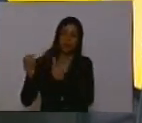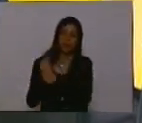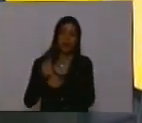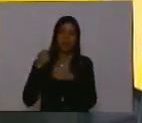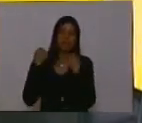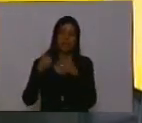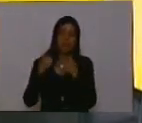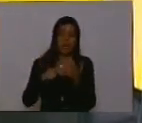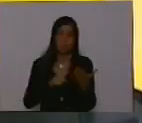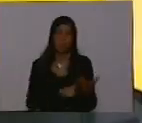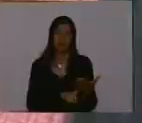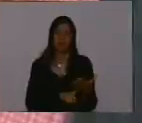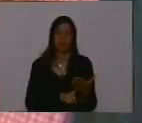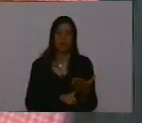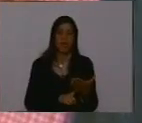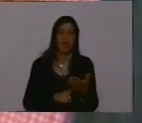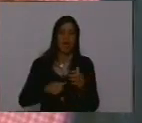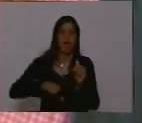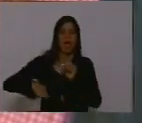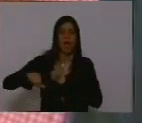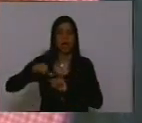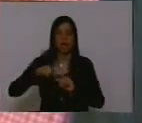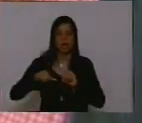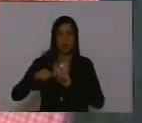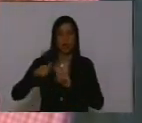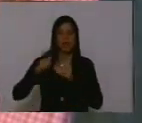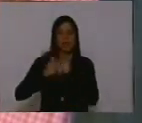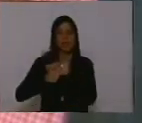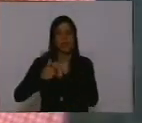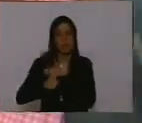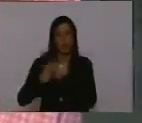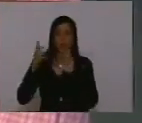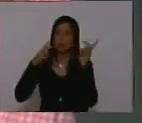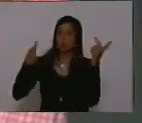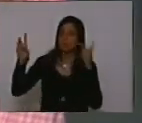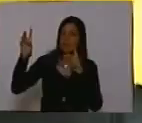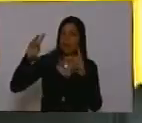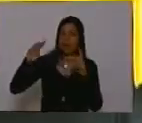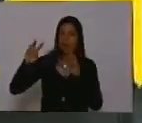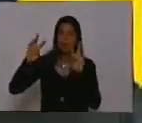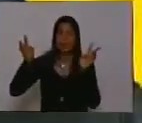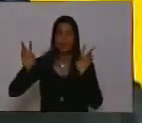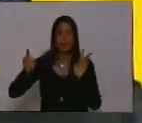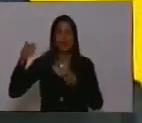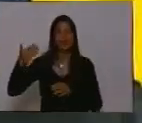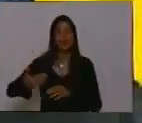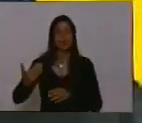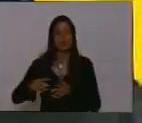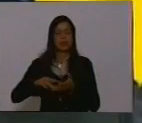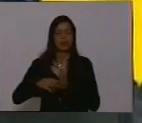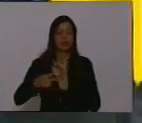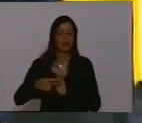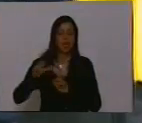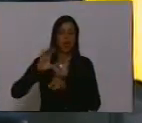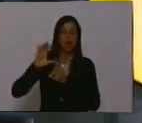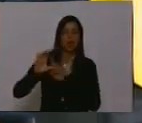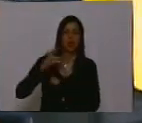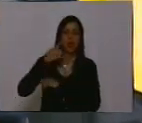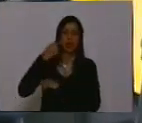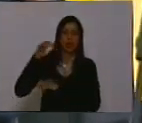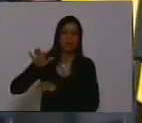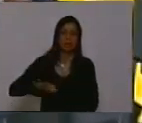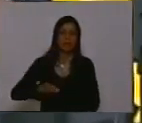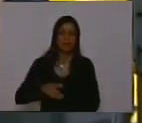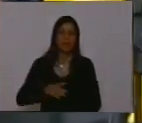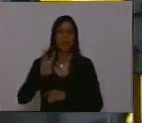palpable, la asociación del deporte, la recreación como un elemento fundamental que reivindica culturas viciadas. Llega